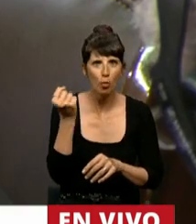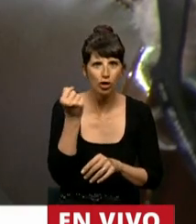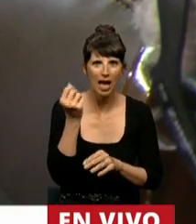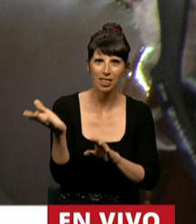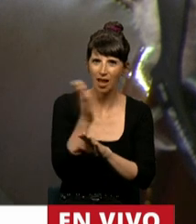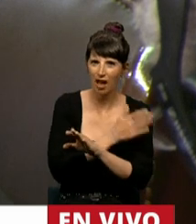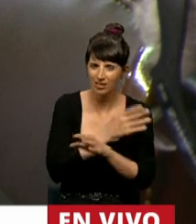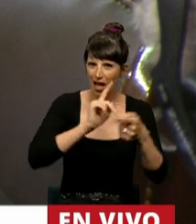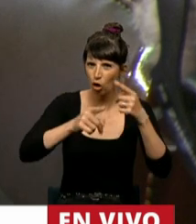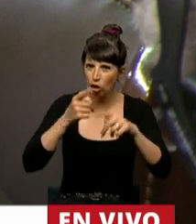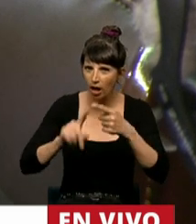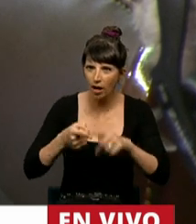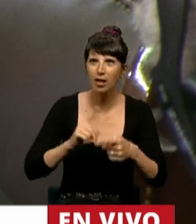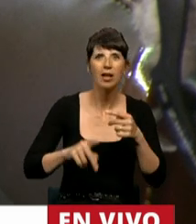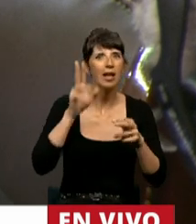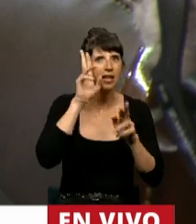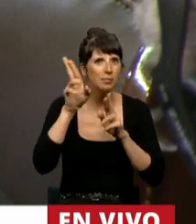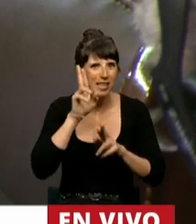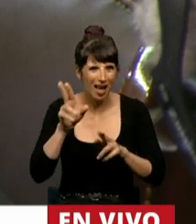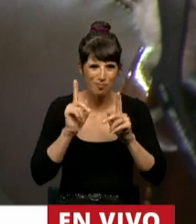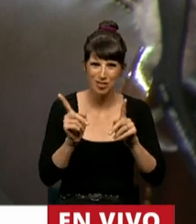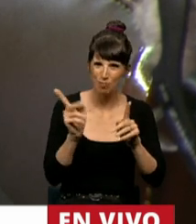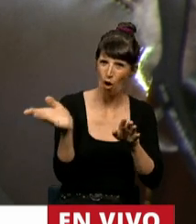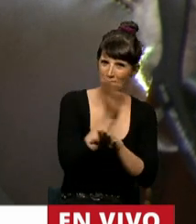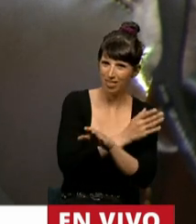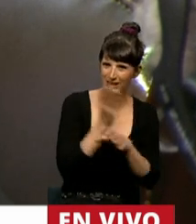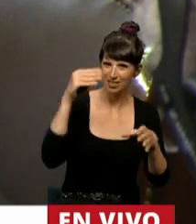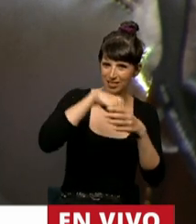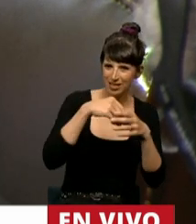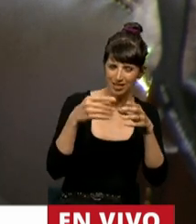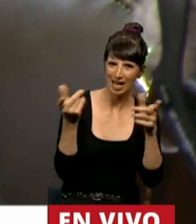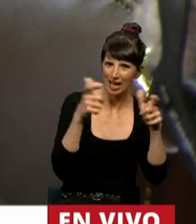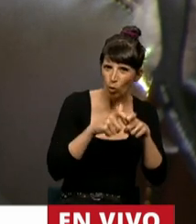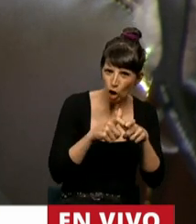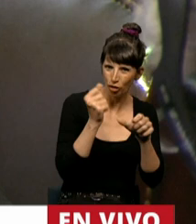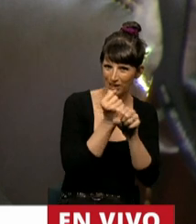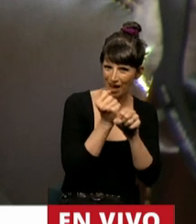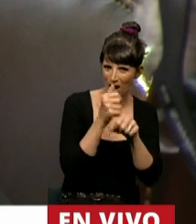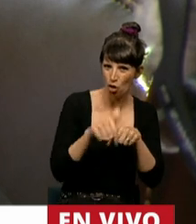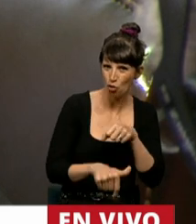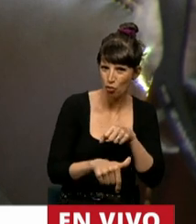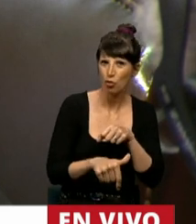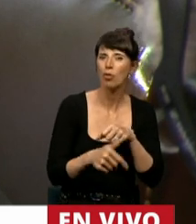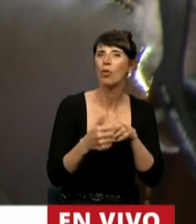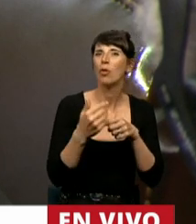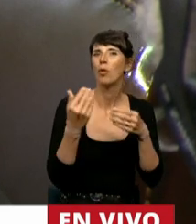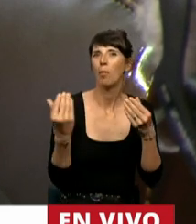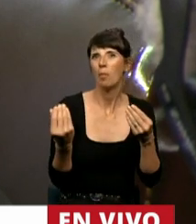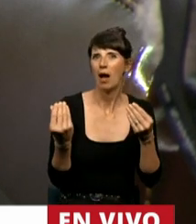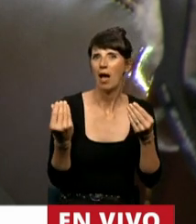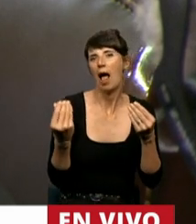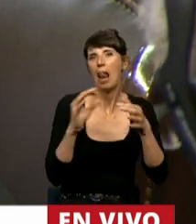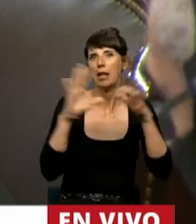acordemos y respetemos lo que se acuerda en las reuniones de labor para que no se abra indefinidamente